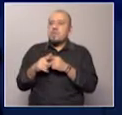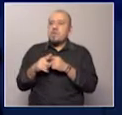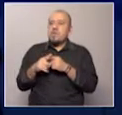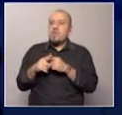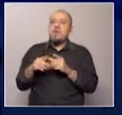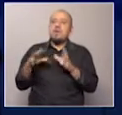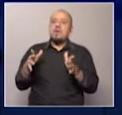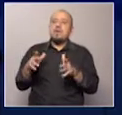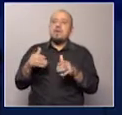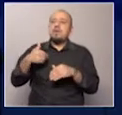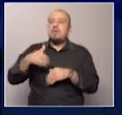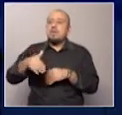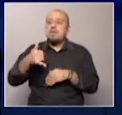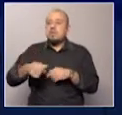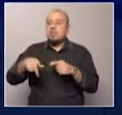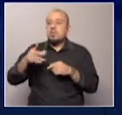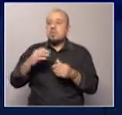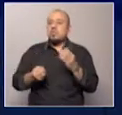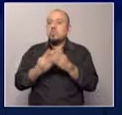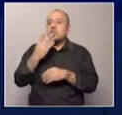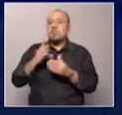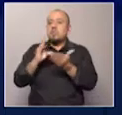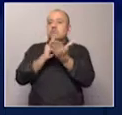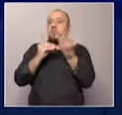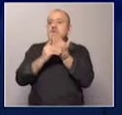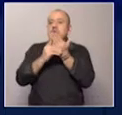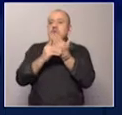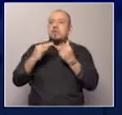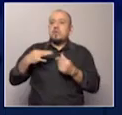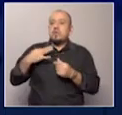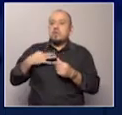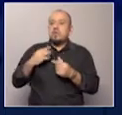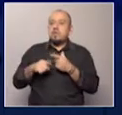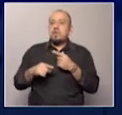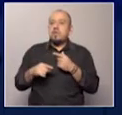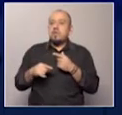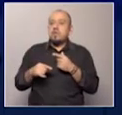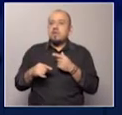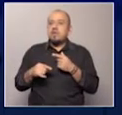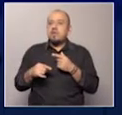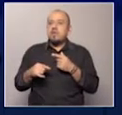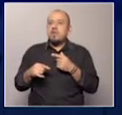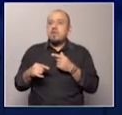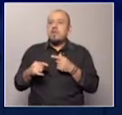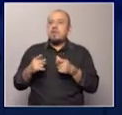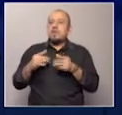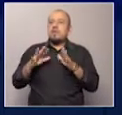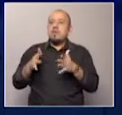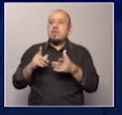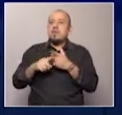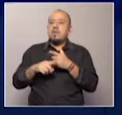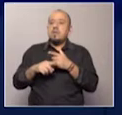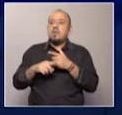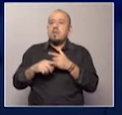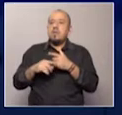orientar a un nuevo proyecto de vida los transforma en niños gigantes dependientes de su familia y a quienes